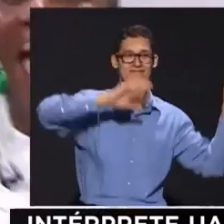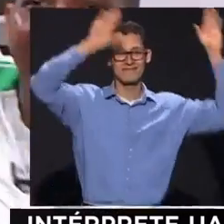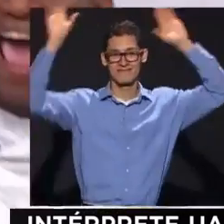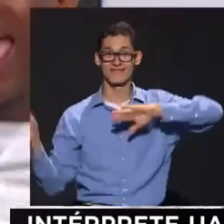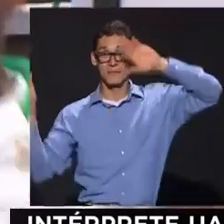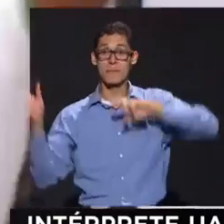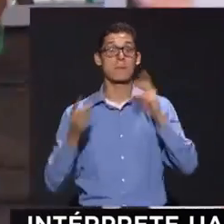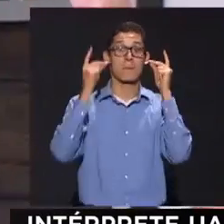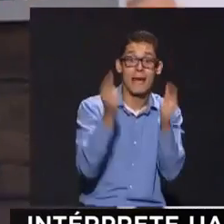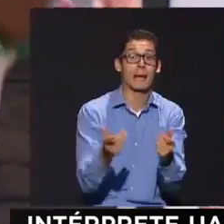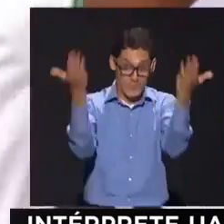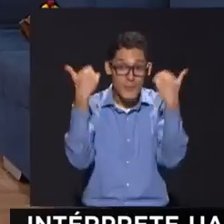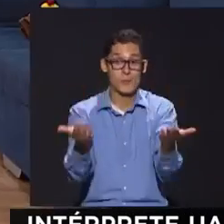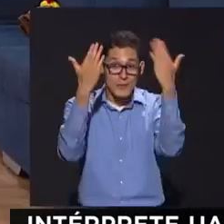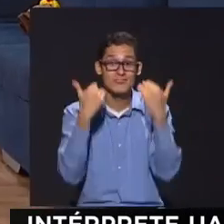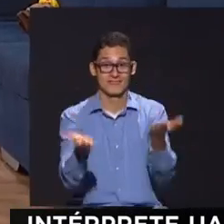efe